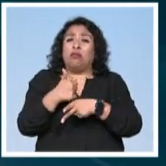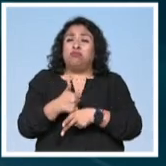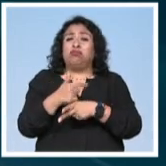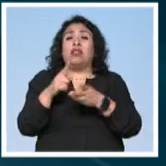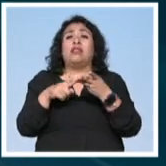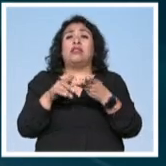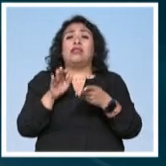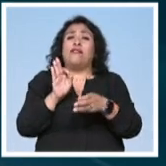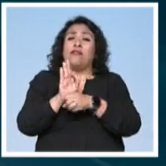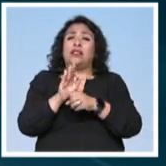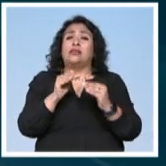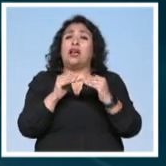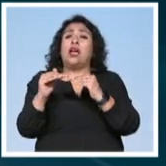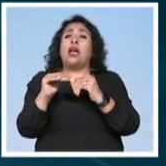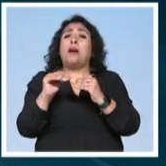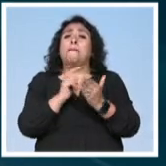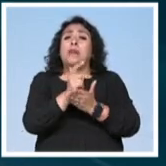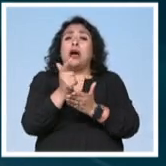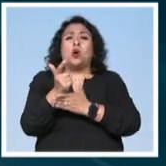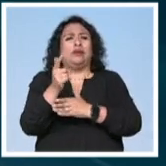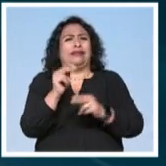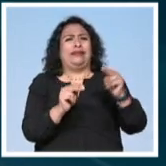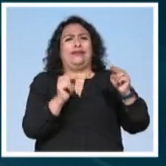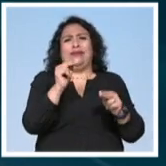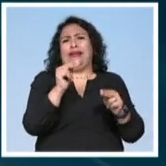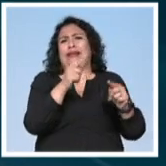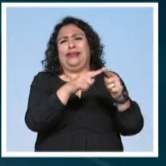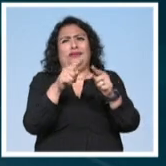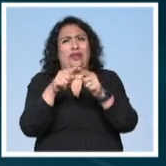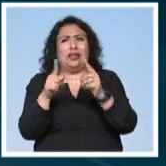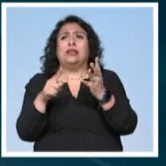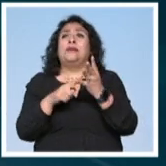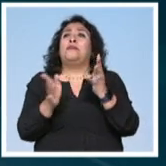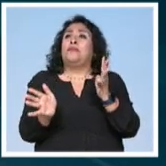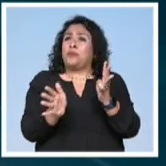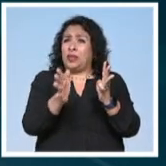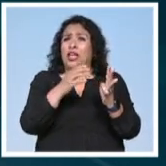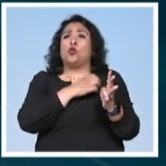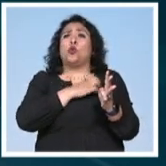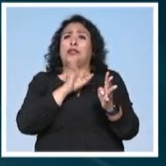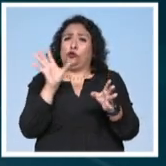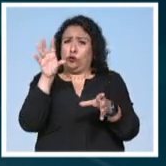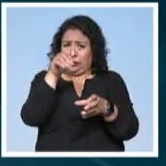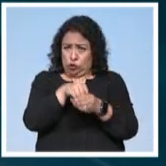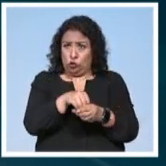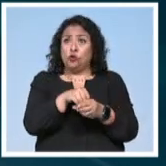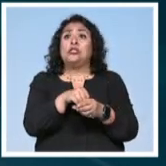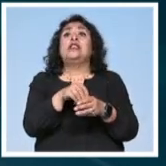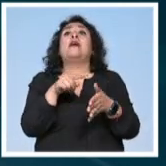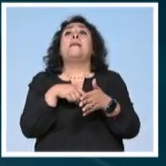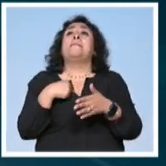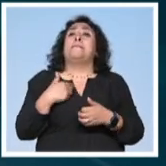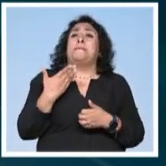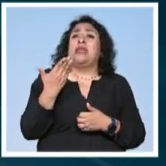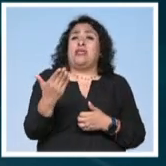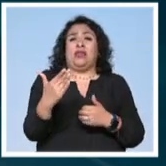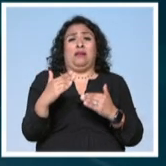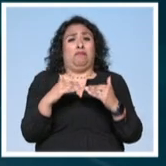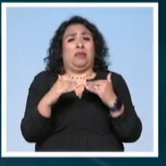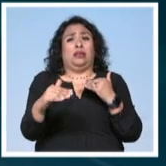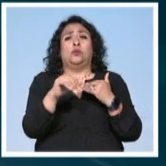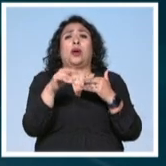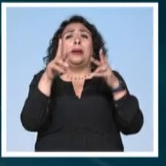la igualdad salarial en todos los rangos jerárquicos, promover una educación inclusiva, exigir igualdad